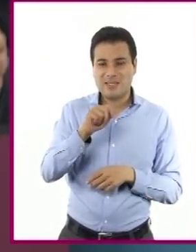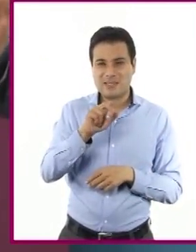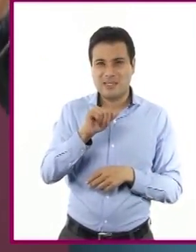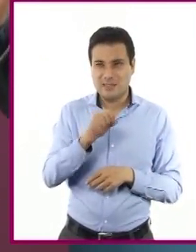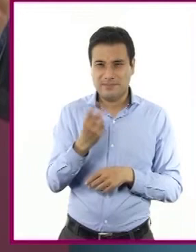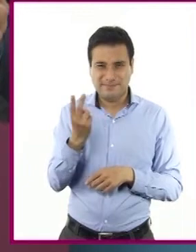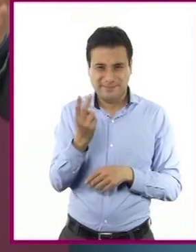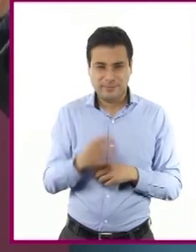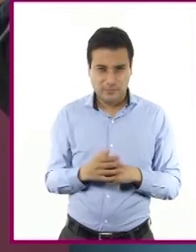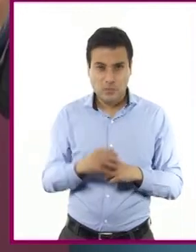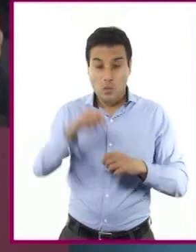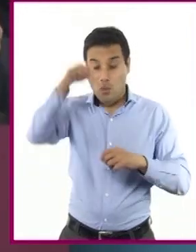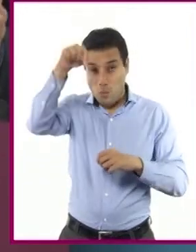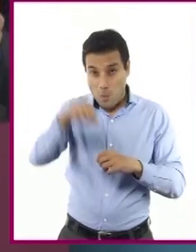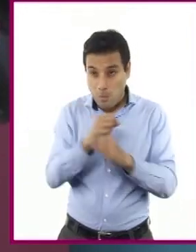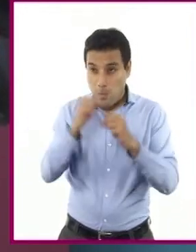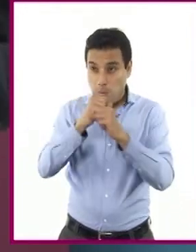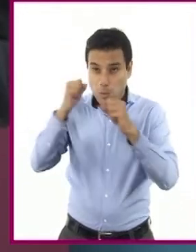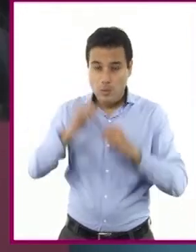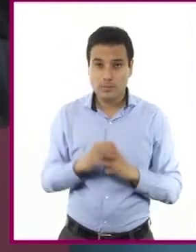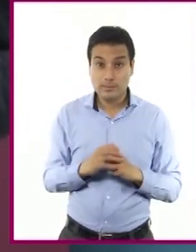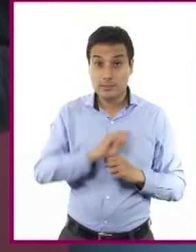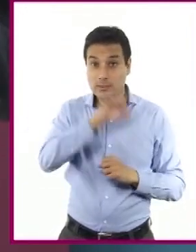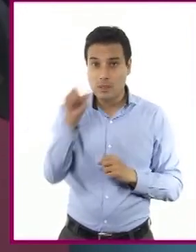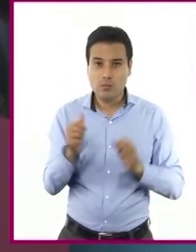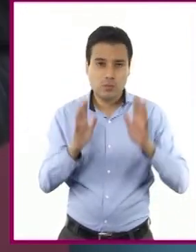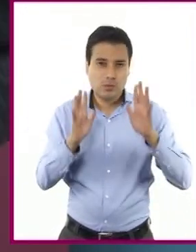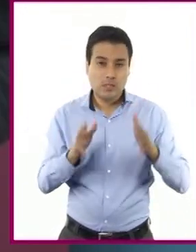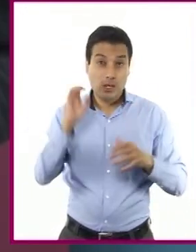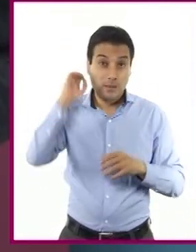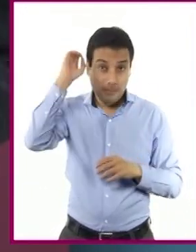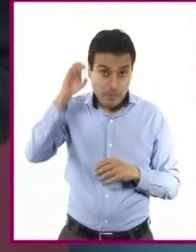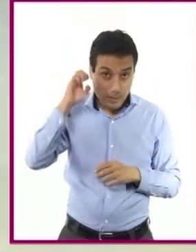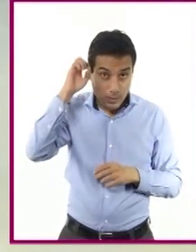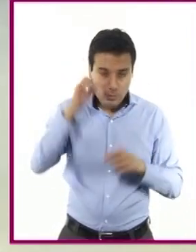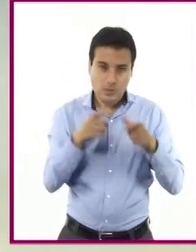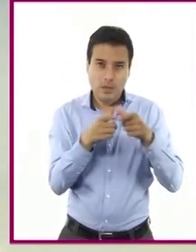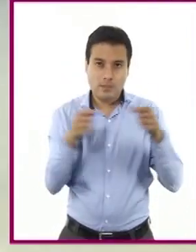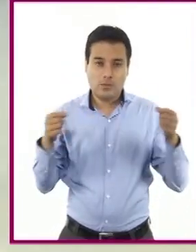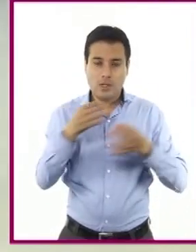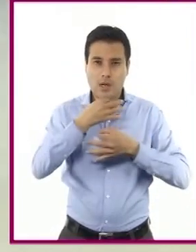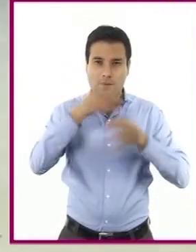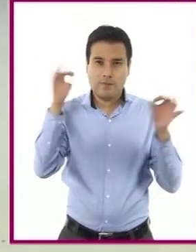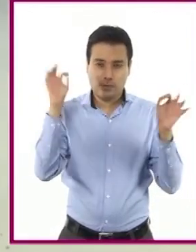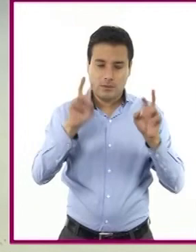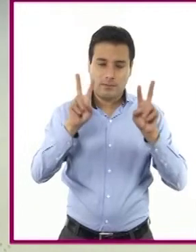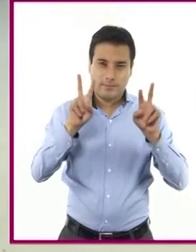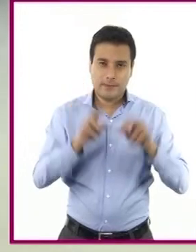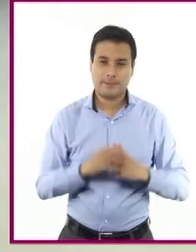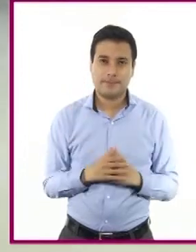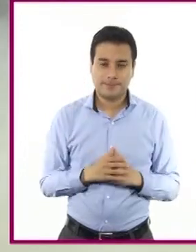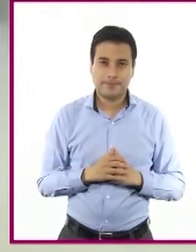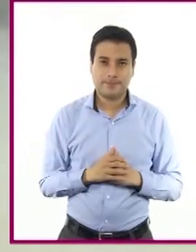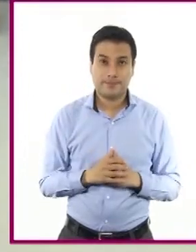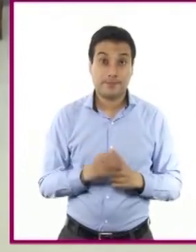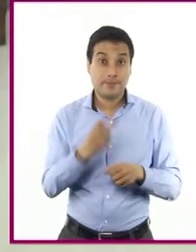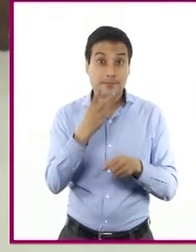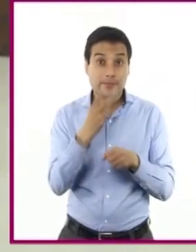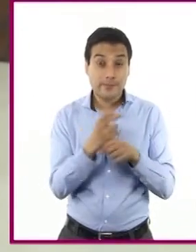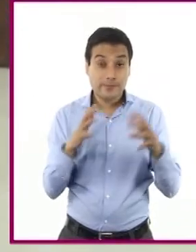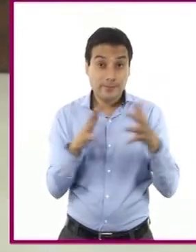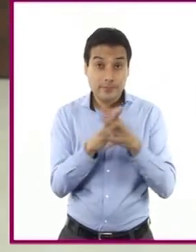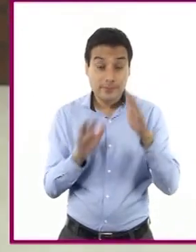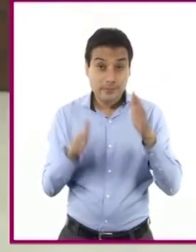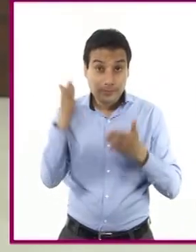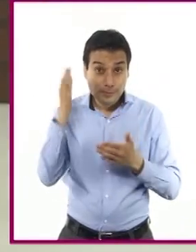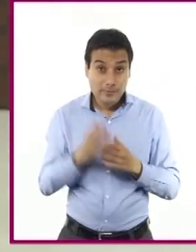Mundial solo requirió una declaración pública del emperador japonés. La Segunda Guerra Mundial es por mucho